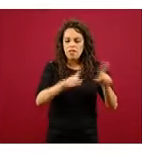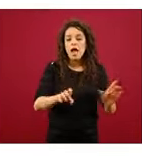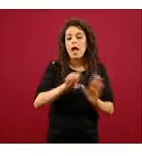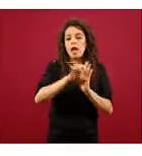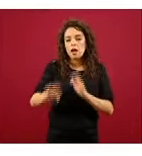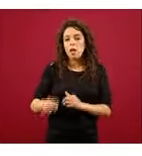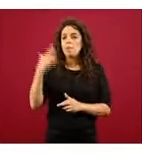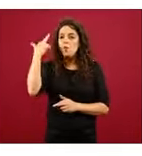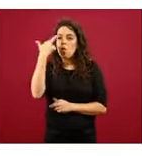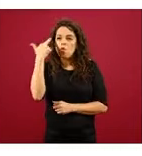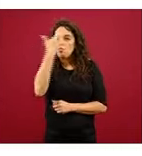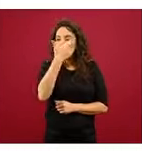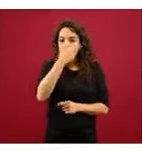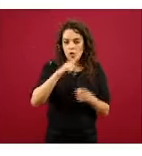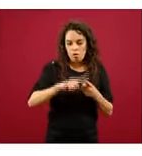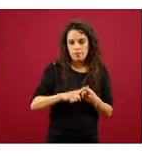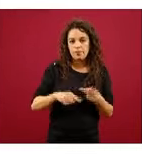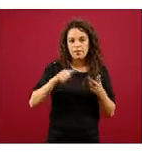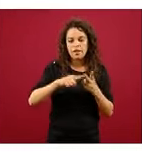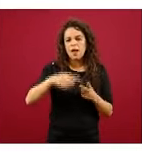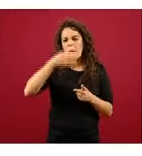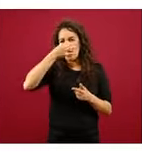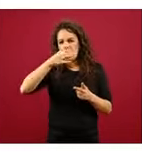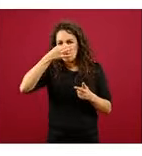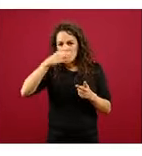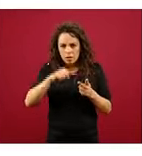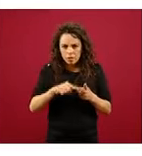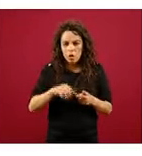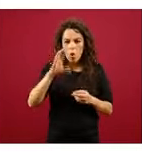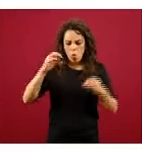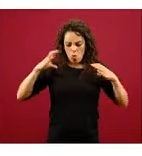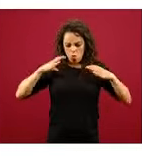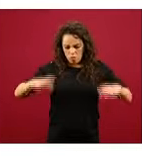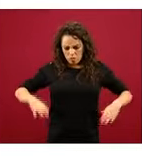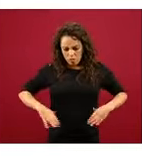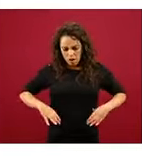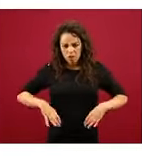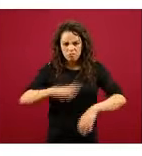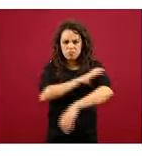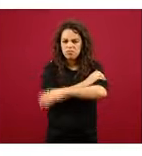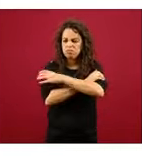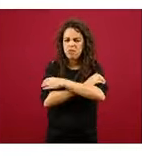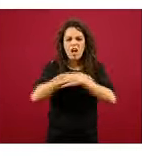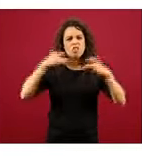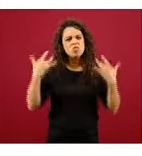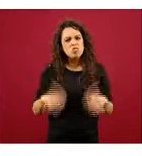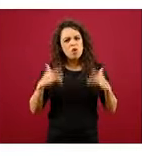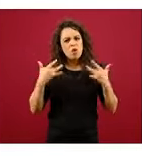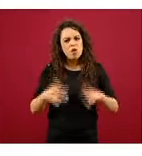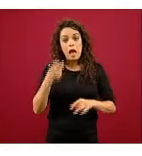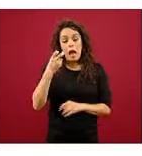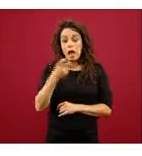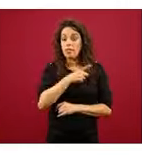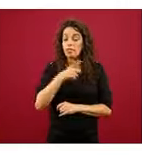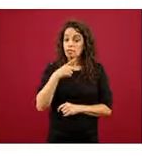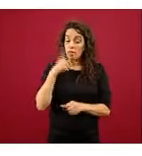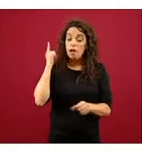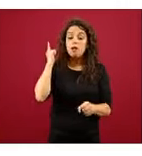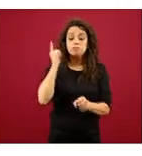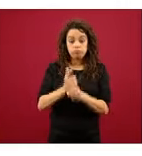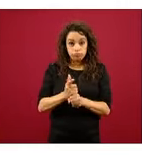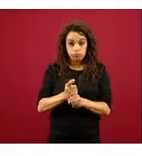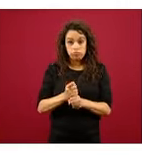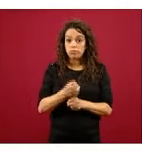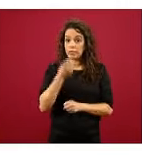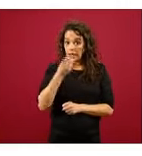ojos rojos o que me ocurra que tengo dolor en músculos o en las articulaciones. Tengo que tener muy bien identificados estos síntomas y con ello